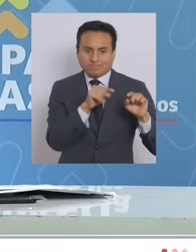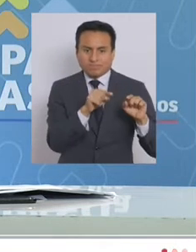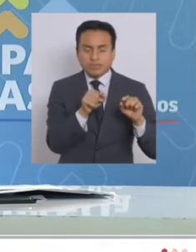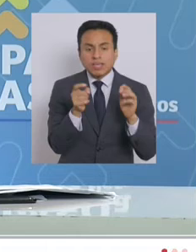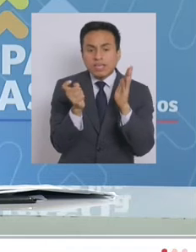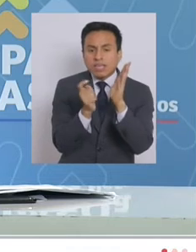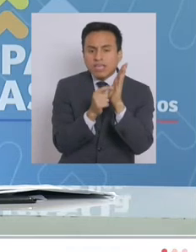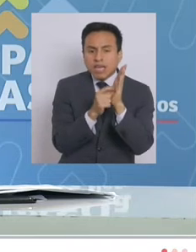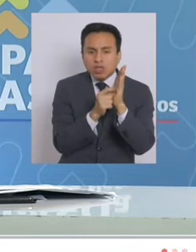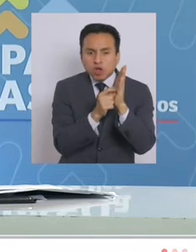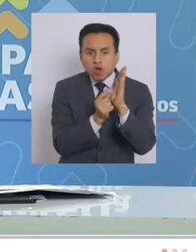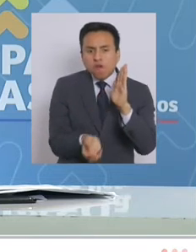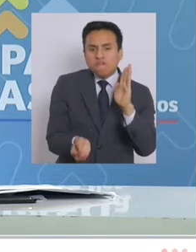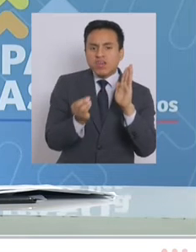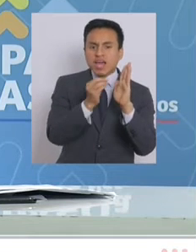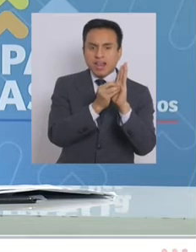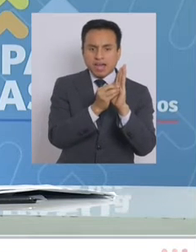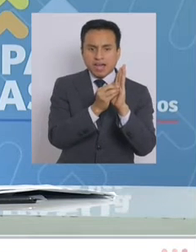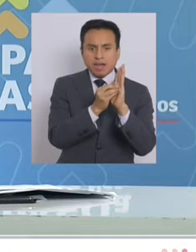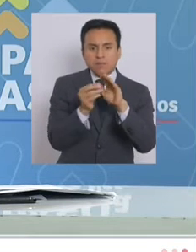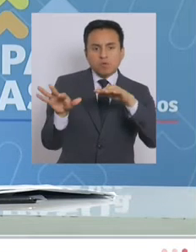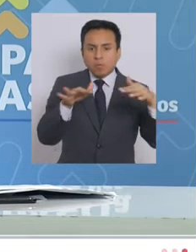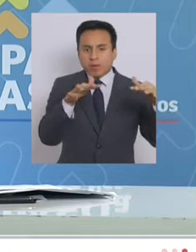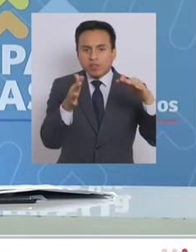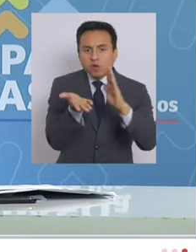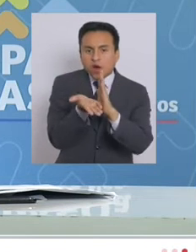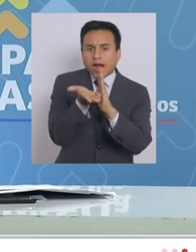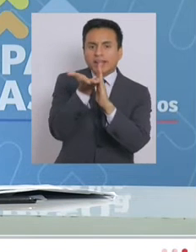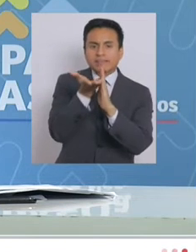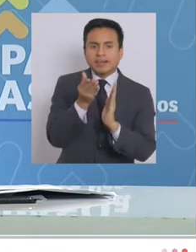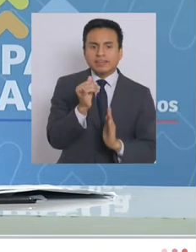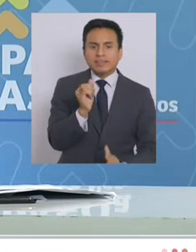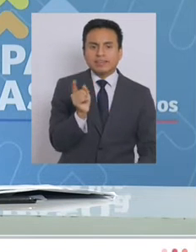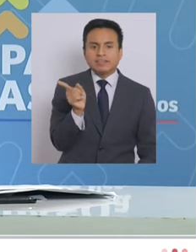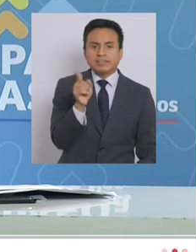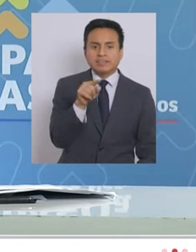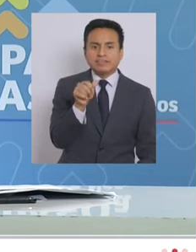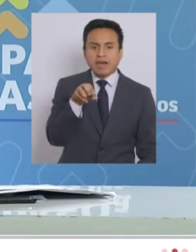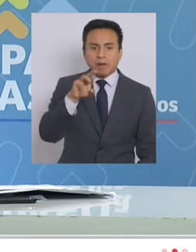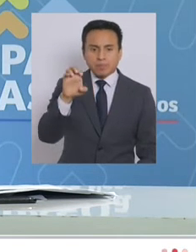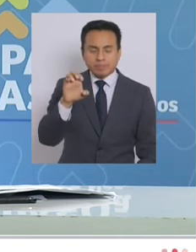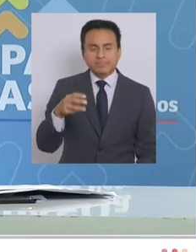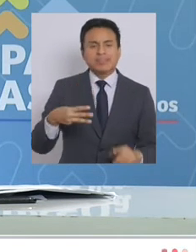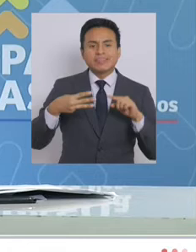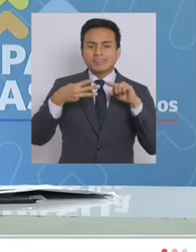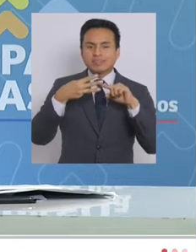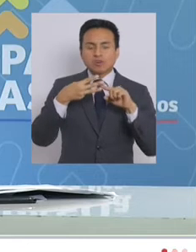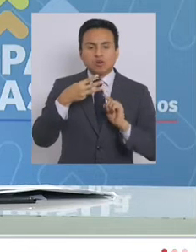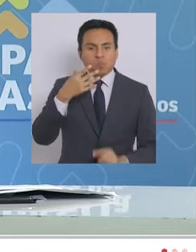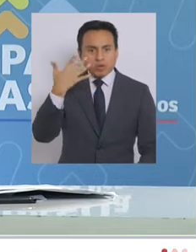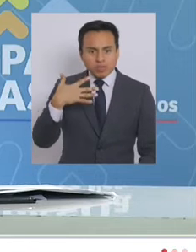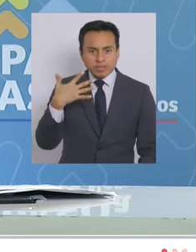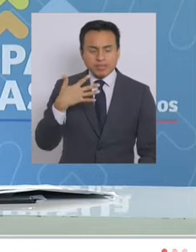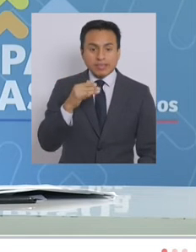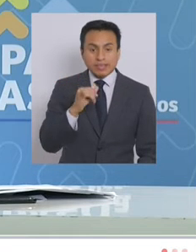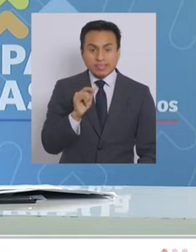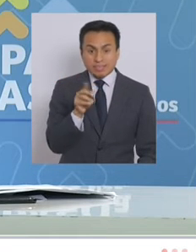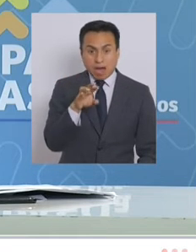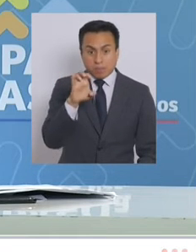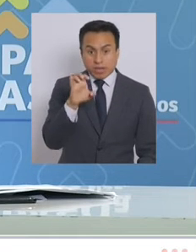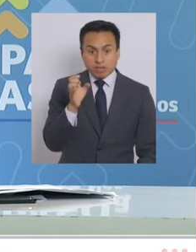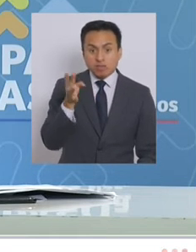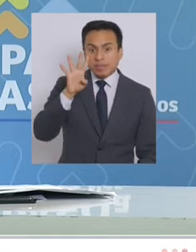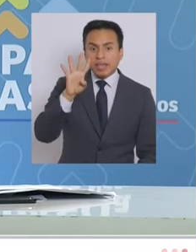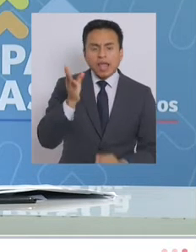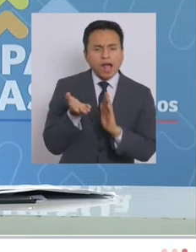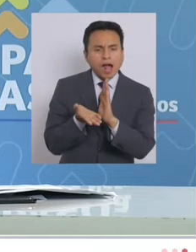indicador que fijará el promedio del alza de las isapres y tercero y muy importante las isapres sólo podrán